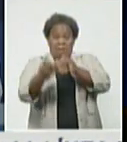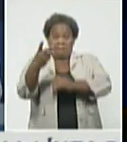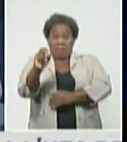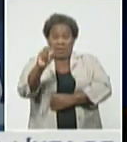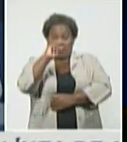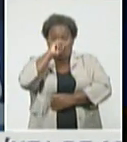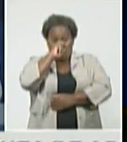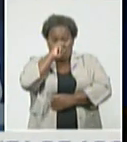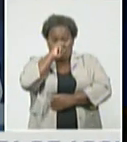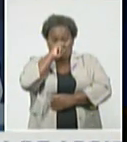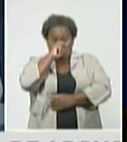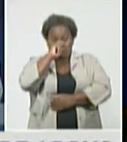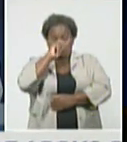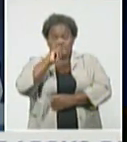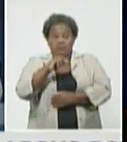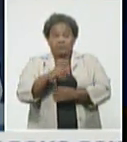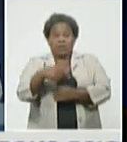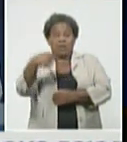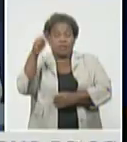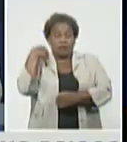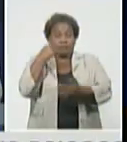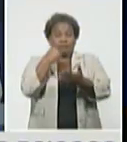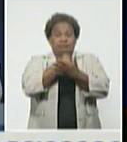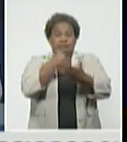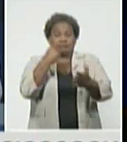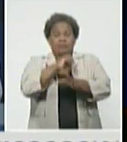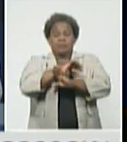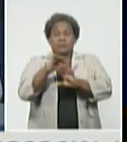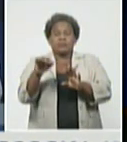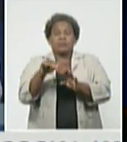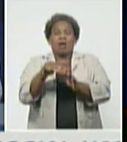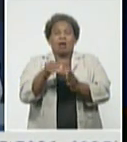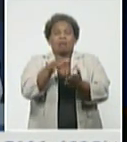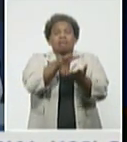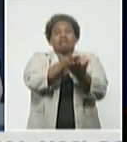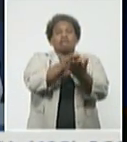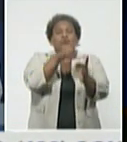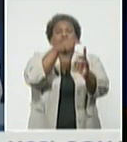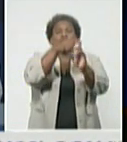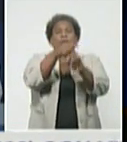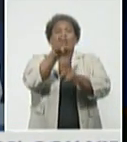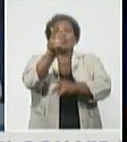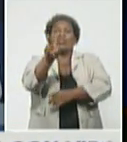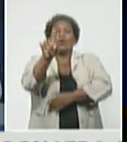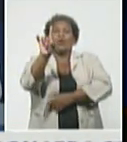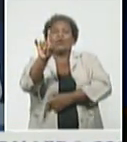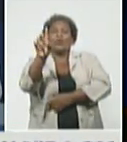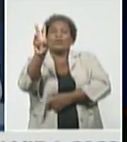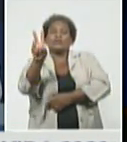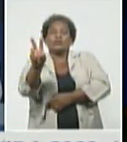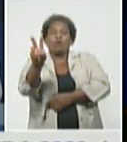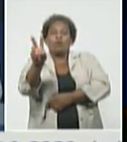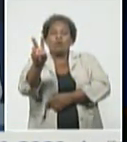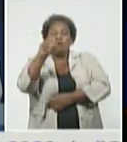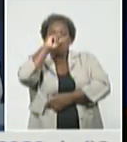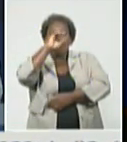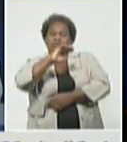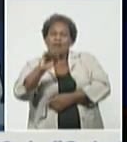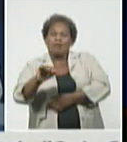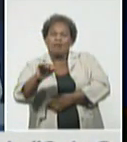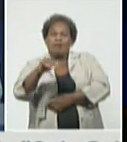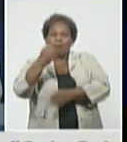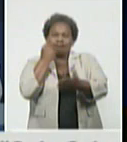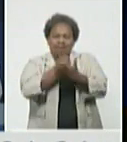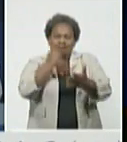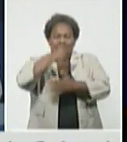pediátricos que se confirman ayer, pues ya suman 292 casos pediátricos confirmados en Cuba,